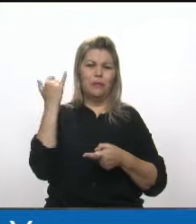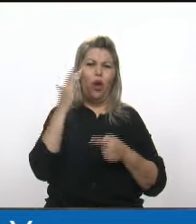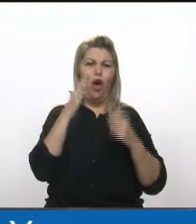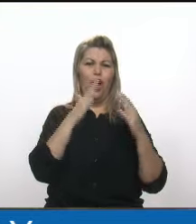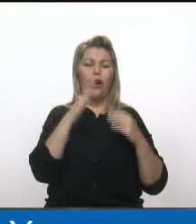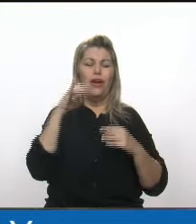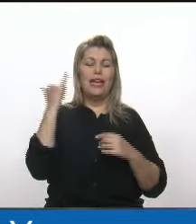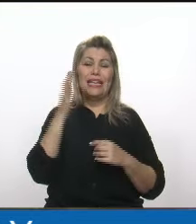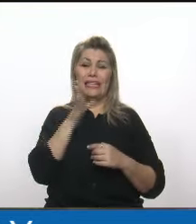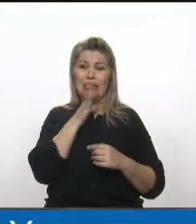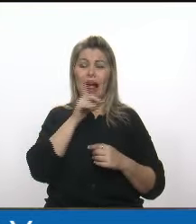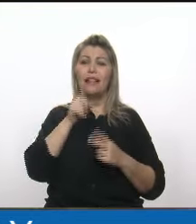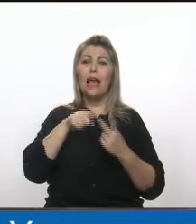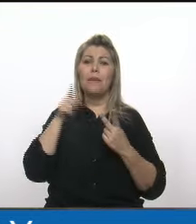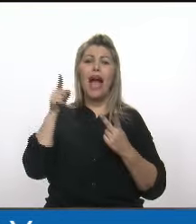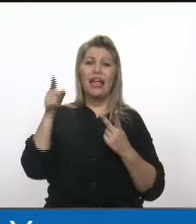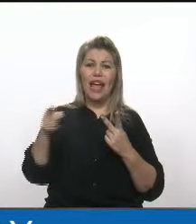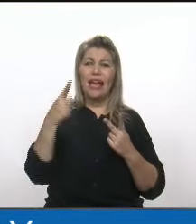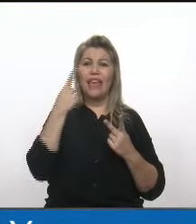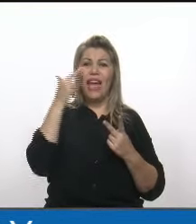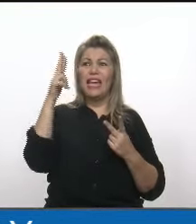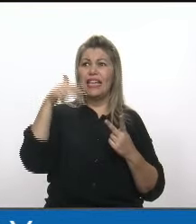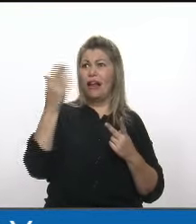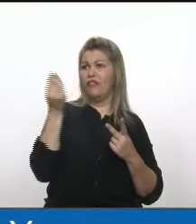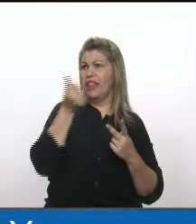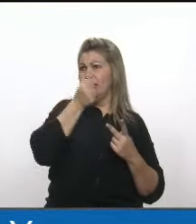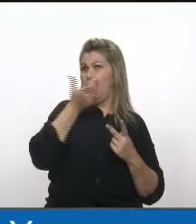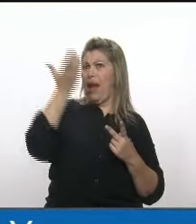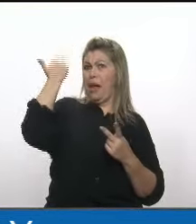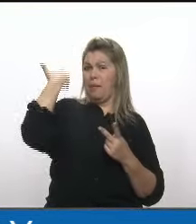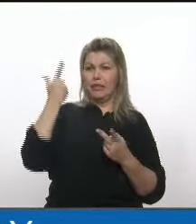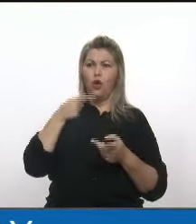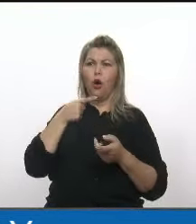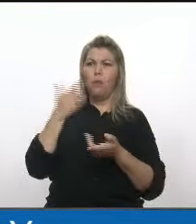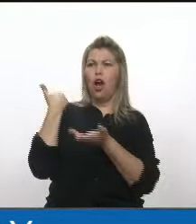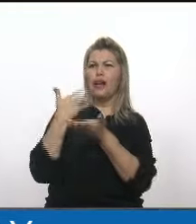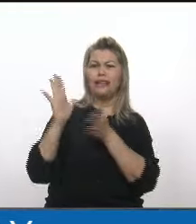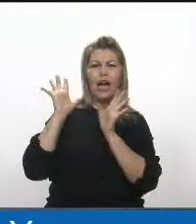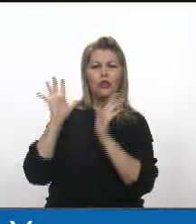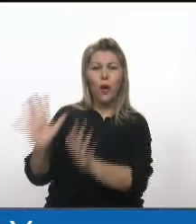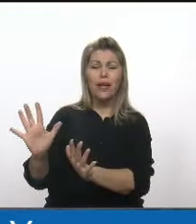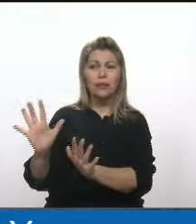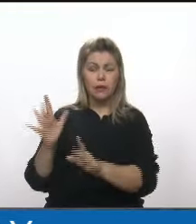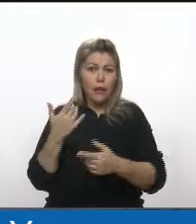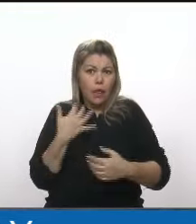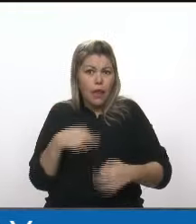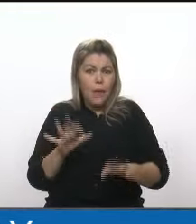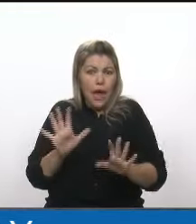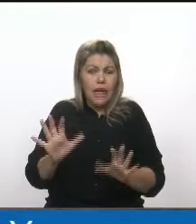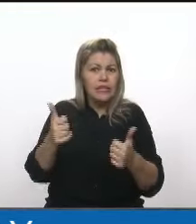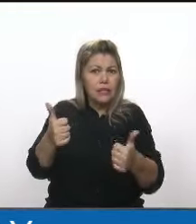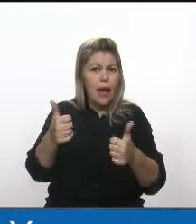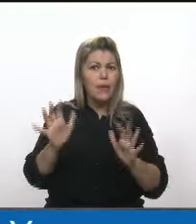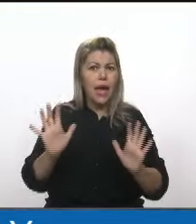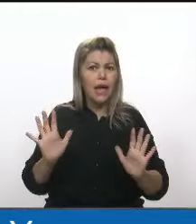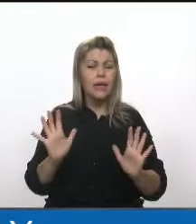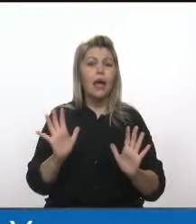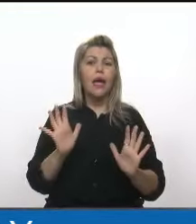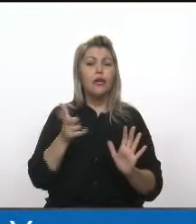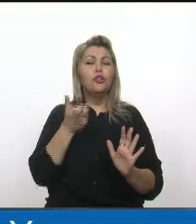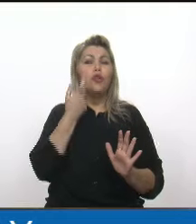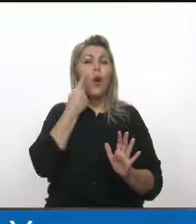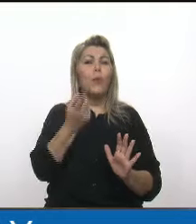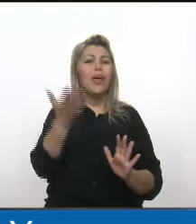de Irán del fin de semana pasado y esto es como debe ser Sí de hecho a mí me tocó ver en la sede de la